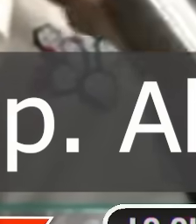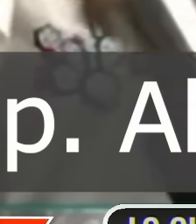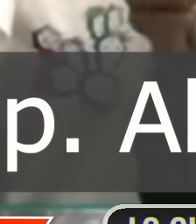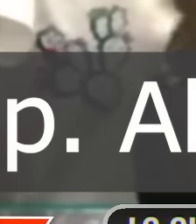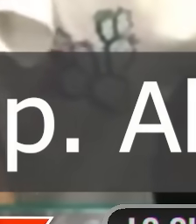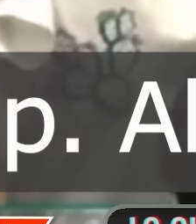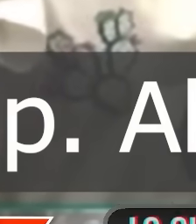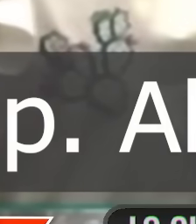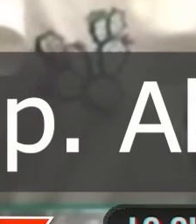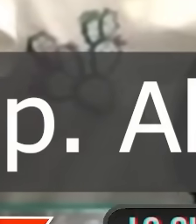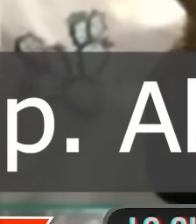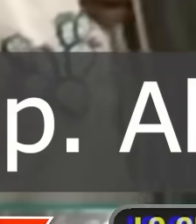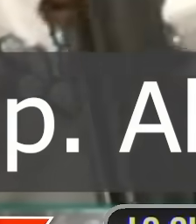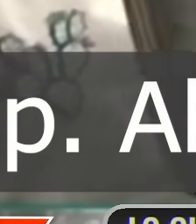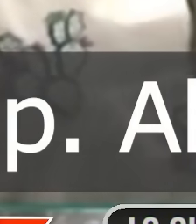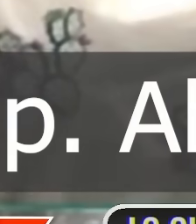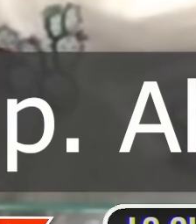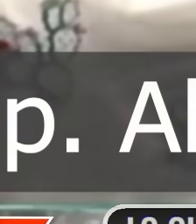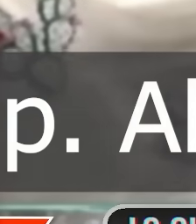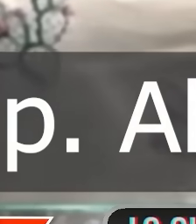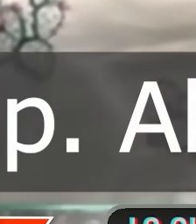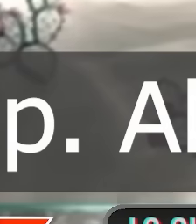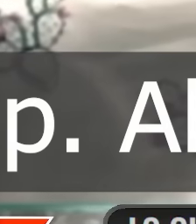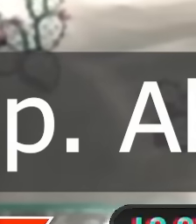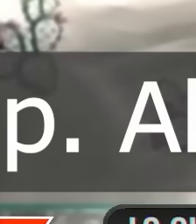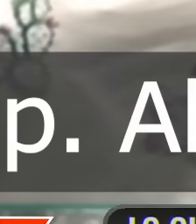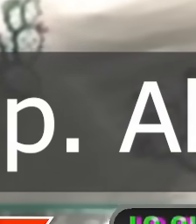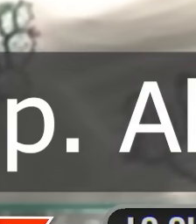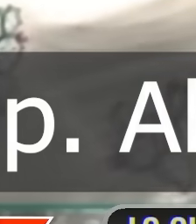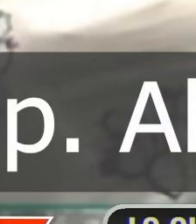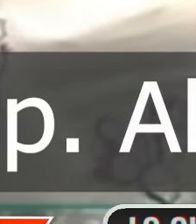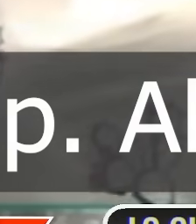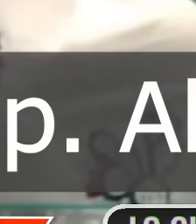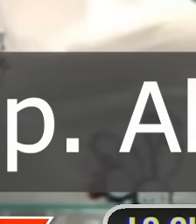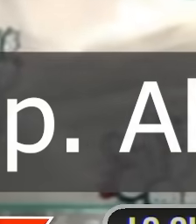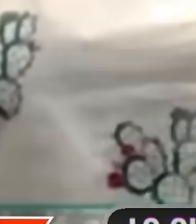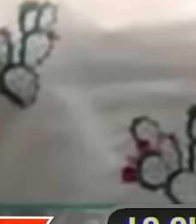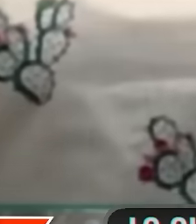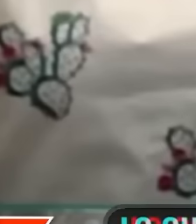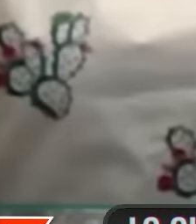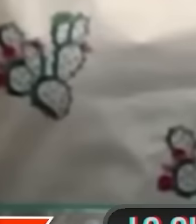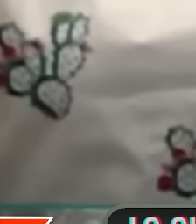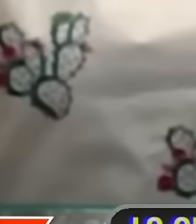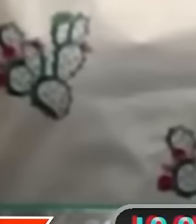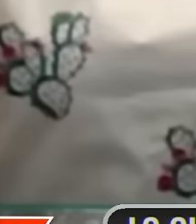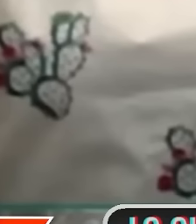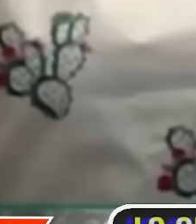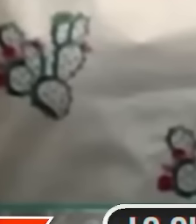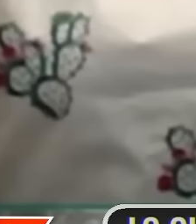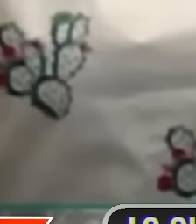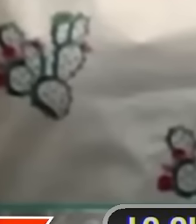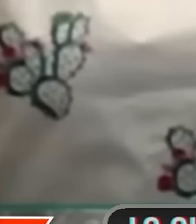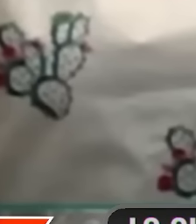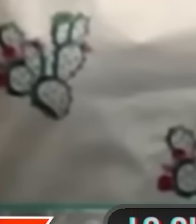ayude a desinfectar un poco la máxima tribuna del país. Agarró un